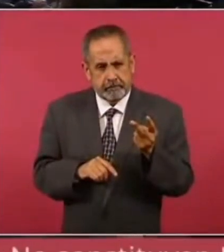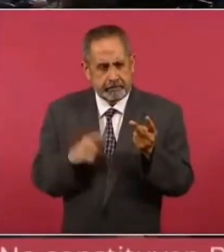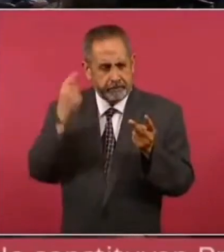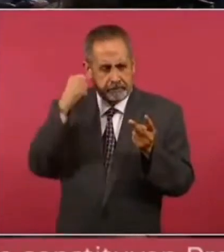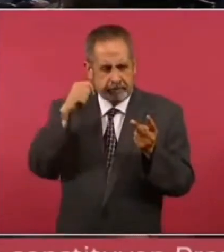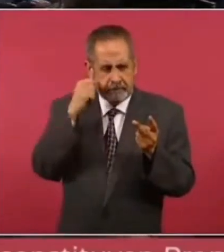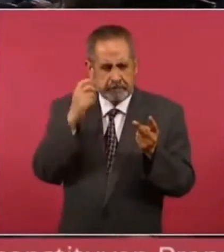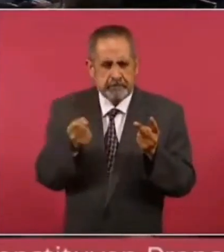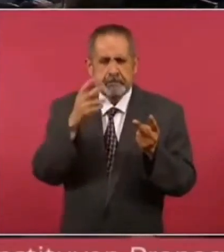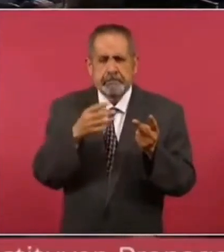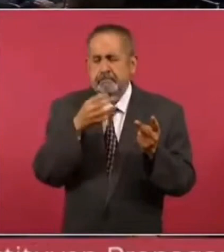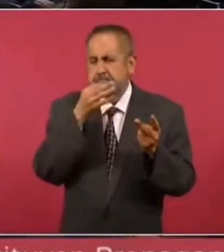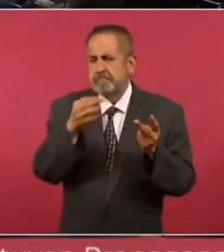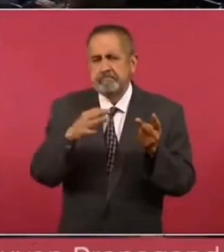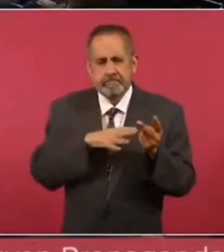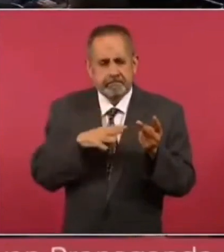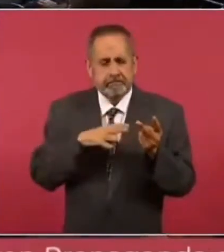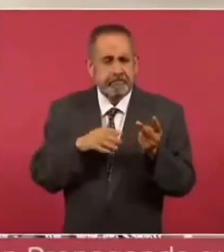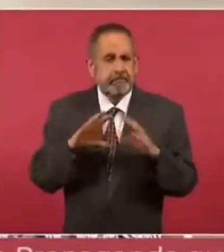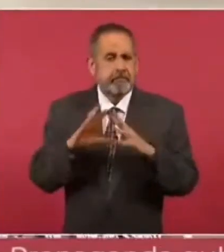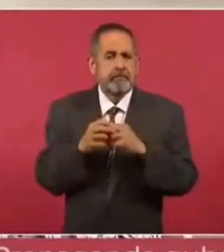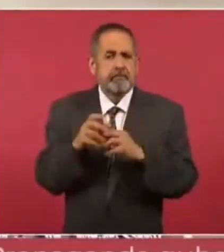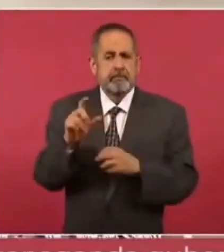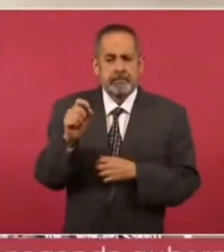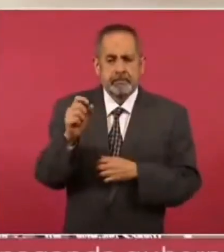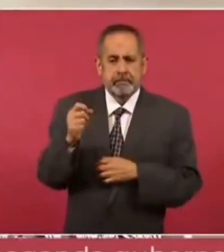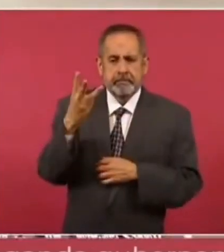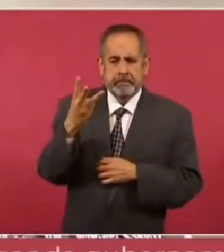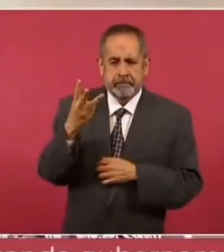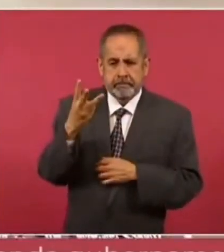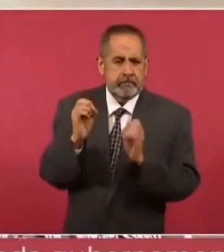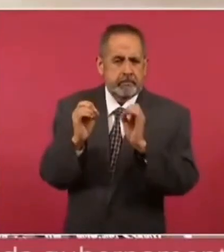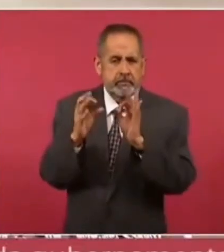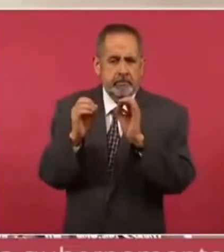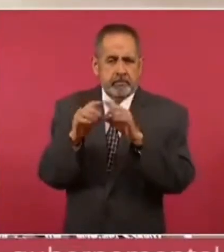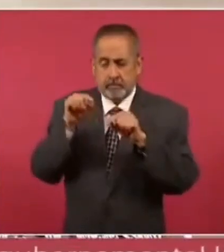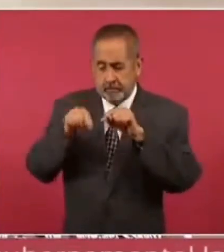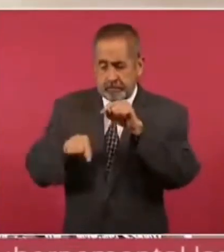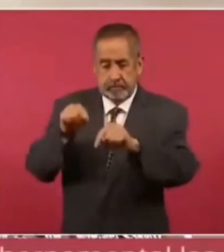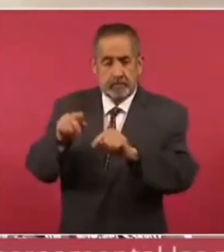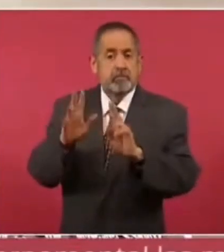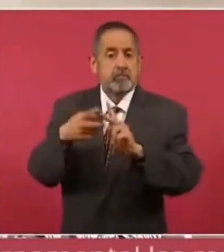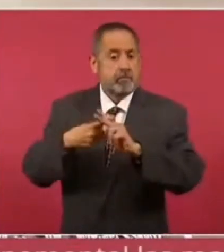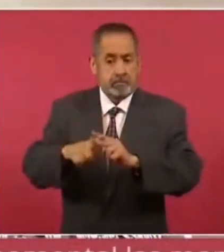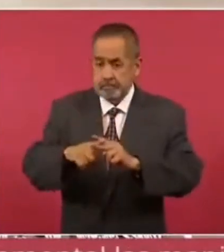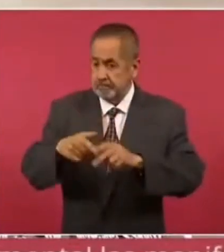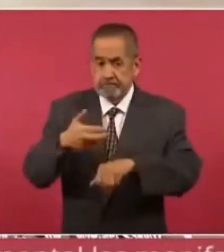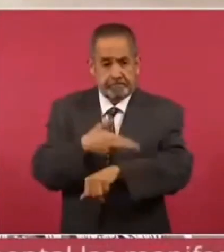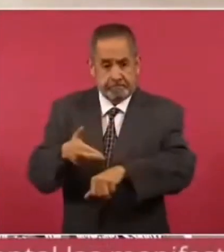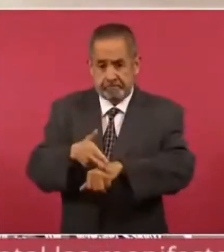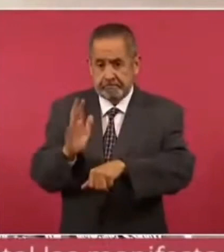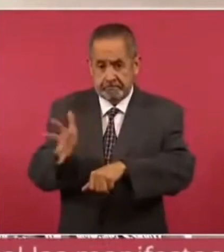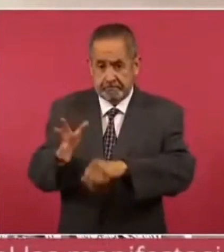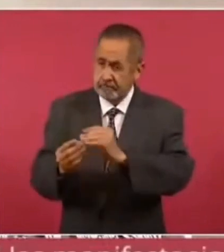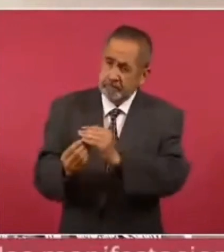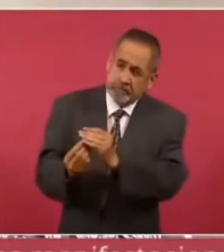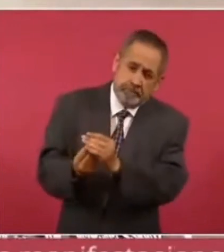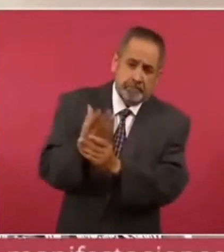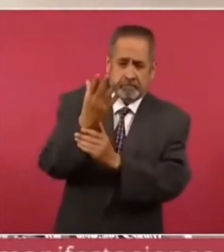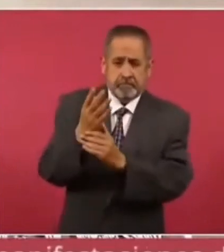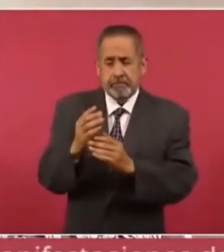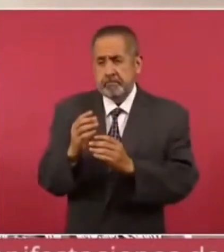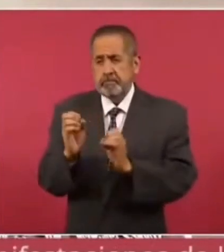Tabasco tiene un total de 23 sucursales ya operativas, nuevas